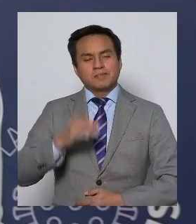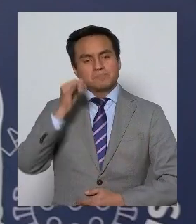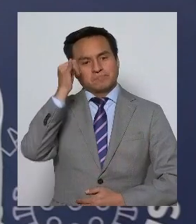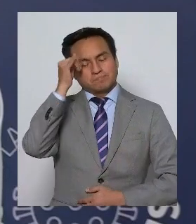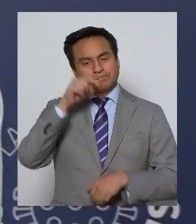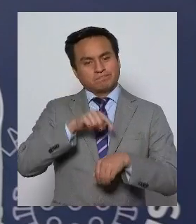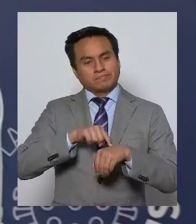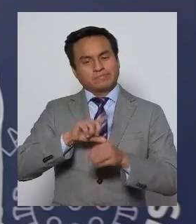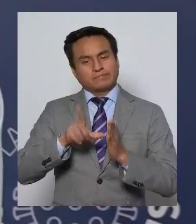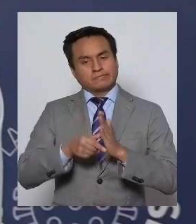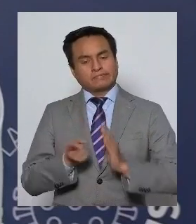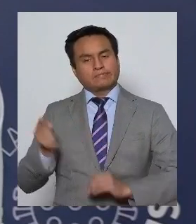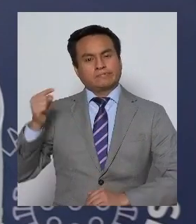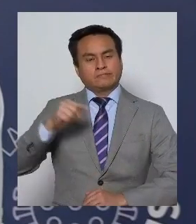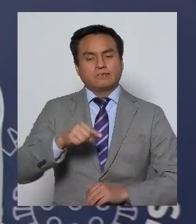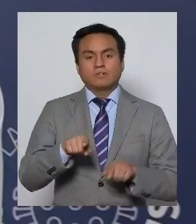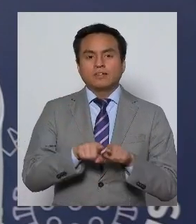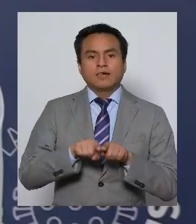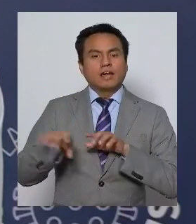Salud, Jaime Mañal.